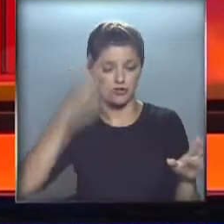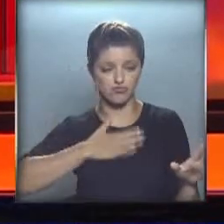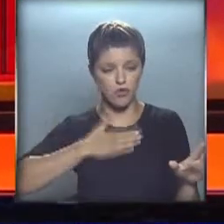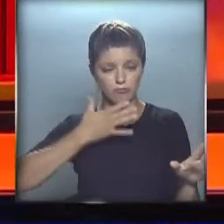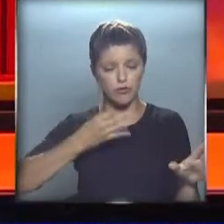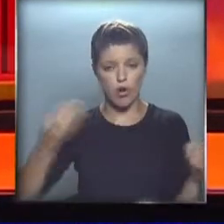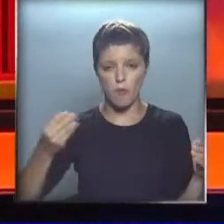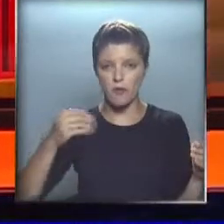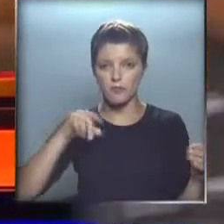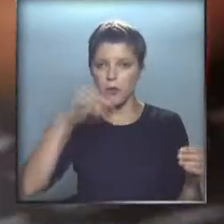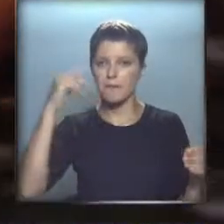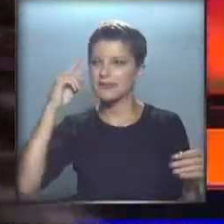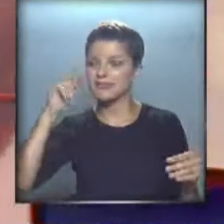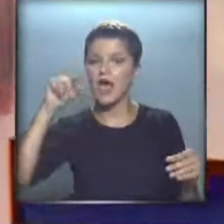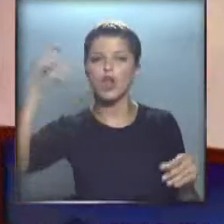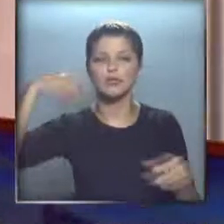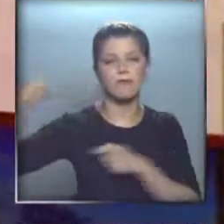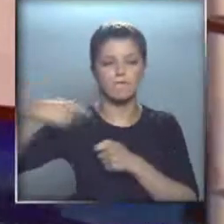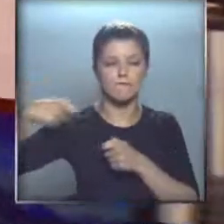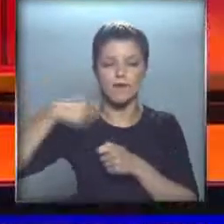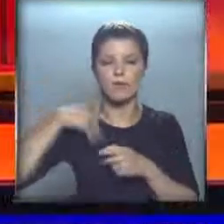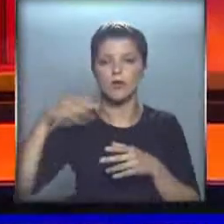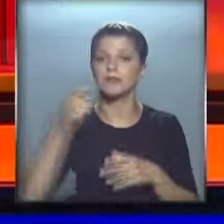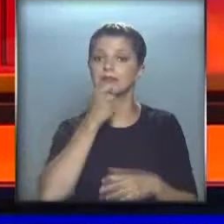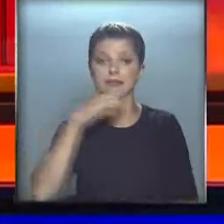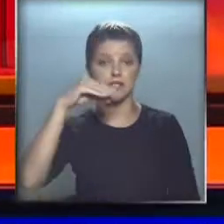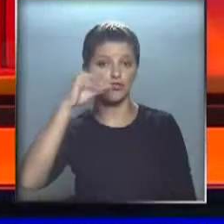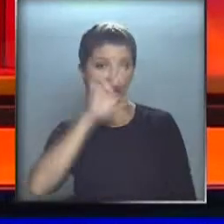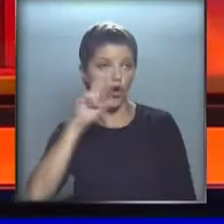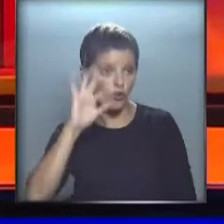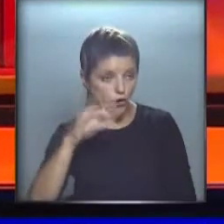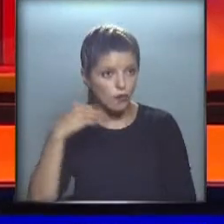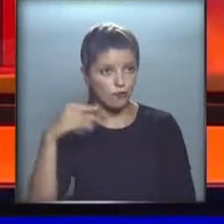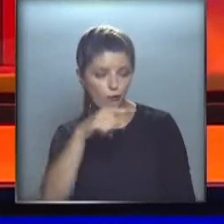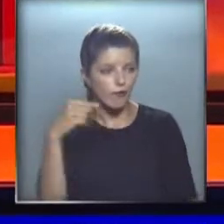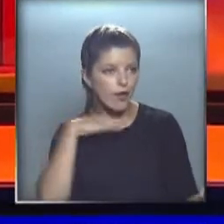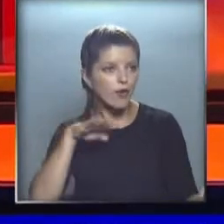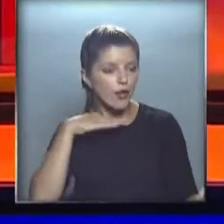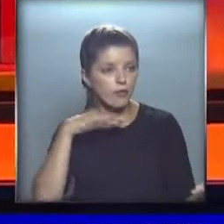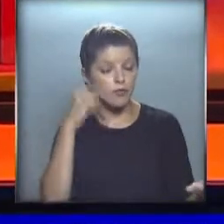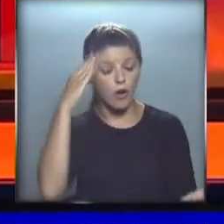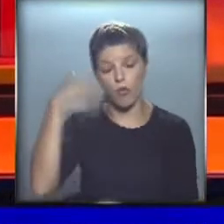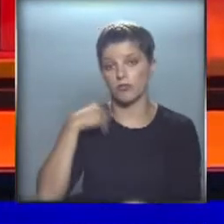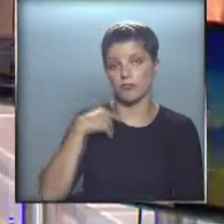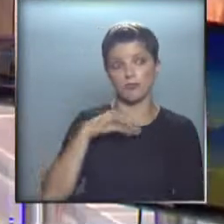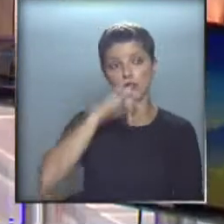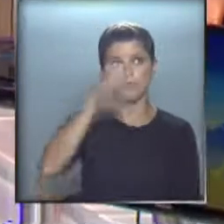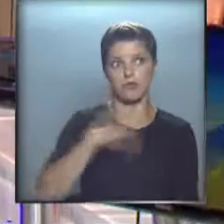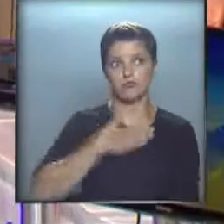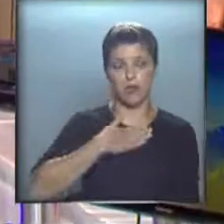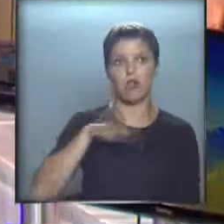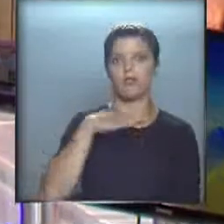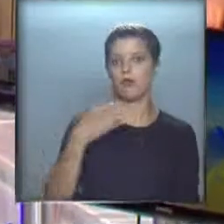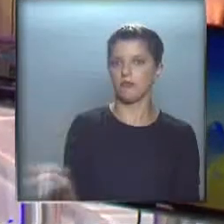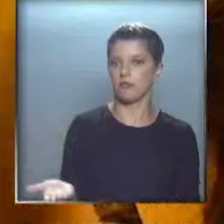terminás pareciéndote más al estereotipo que te tiran. Si a un pibe le dicen chorro, chorro, chorro, llega un momento que se termina creyendo que es un chorro. Digamos, y